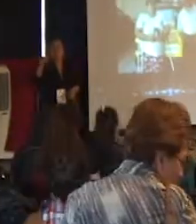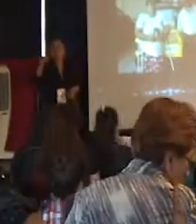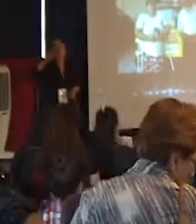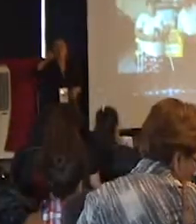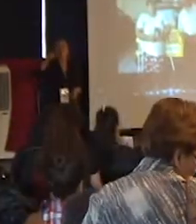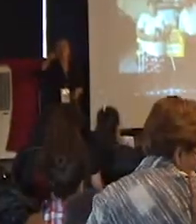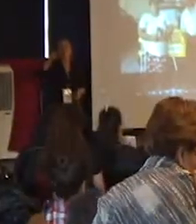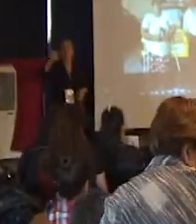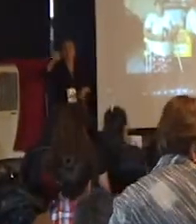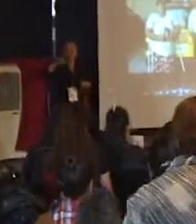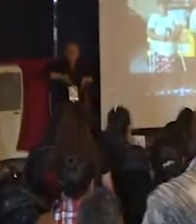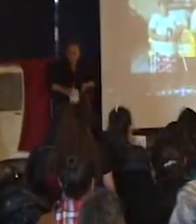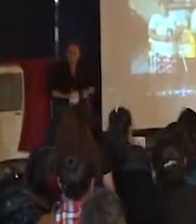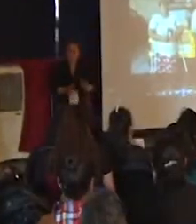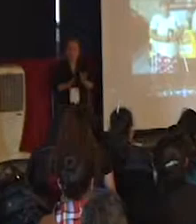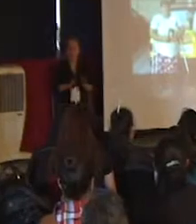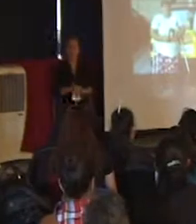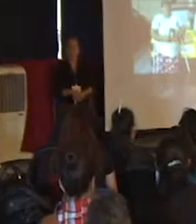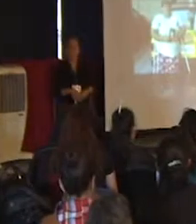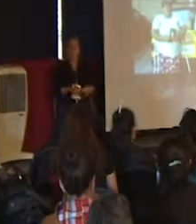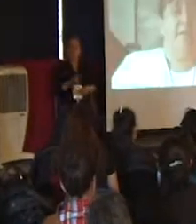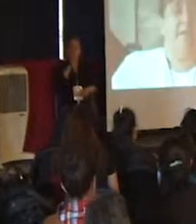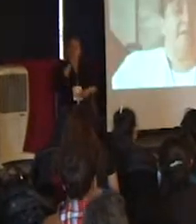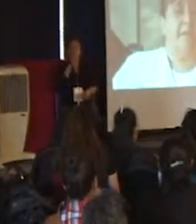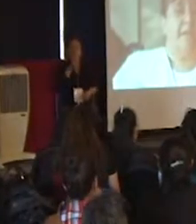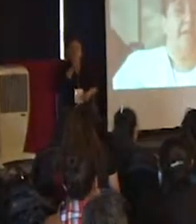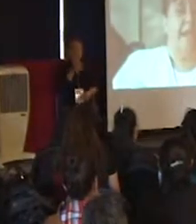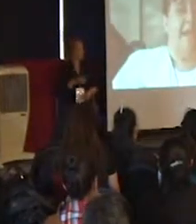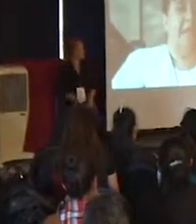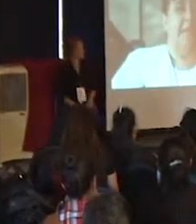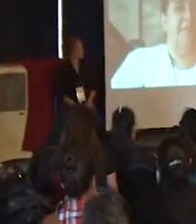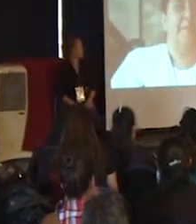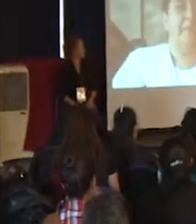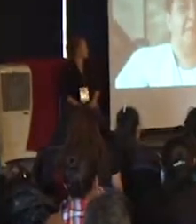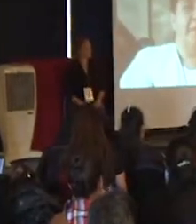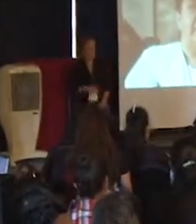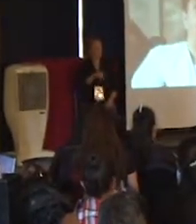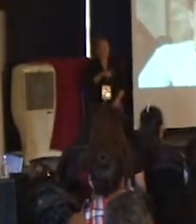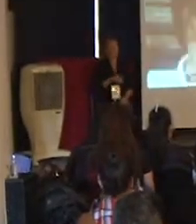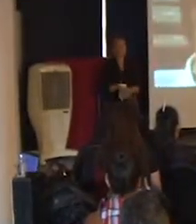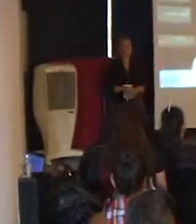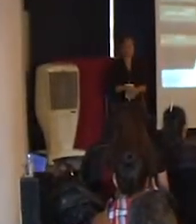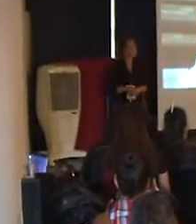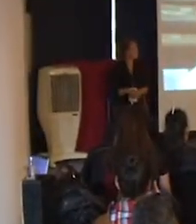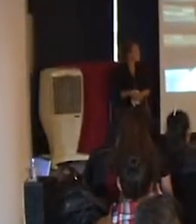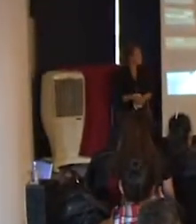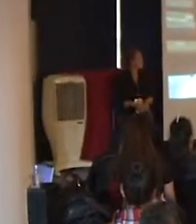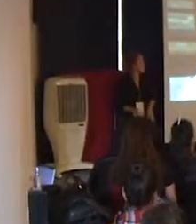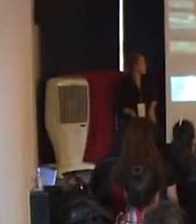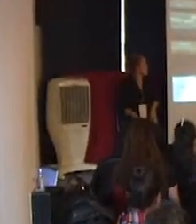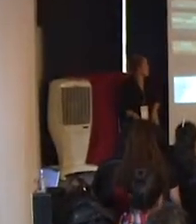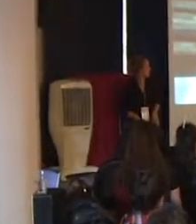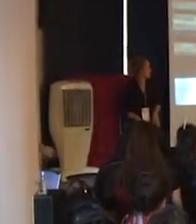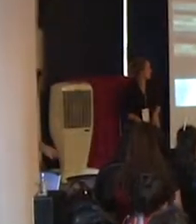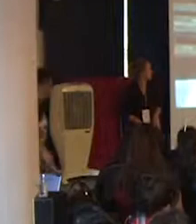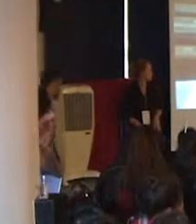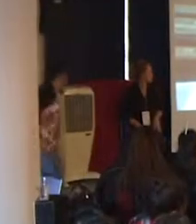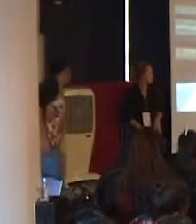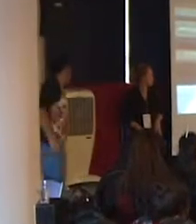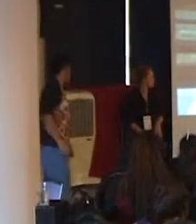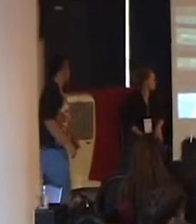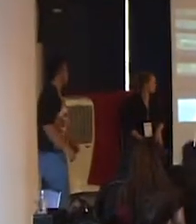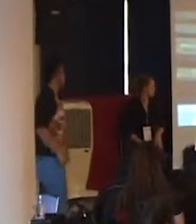es mi esposo, tenemos 12 años de casados. Mi discapacidad es espina bífida. Pero,